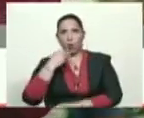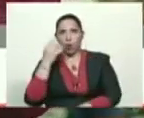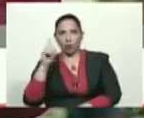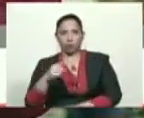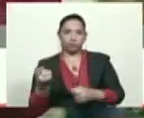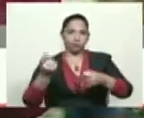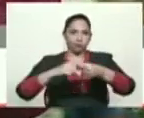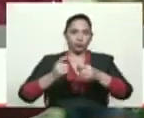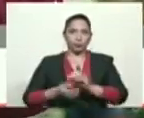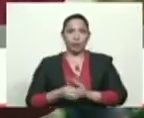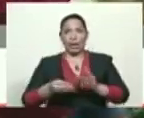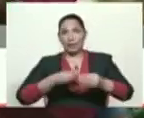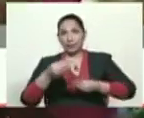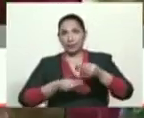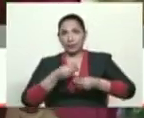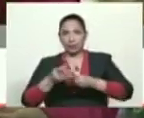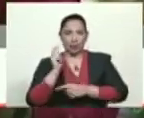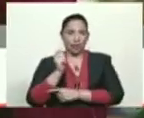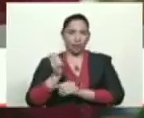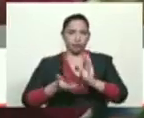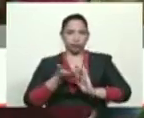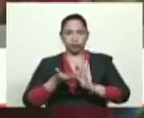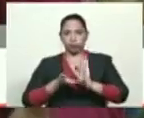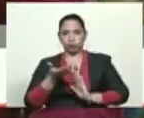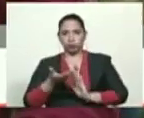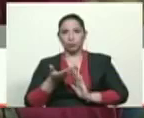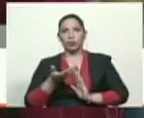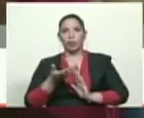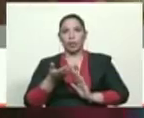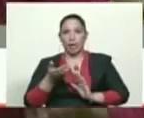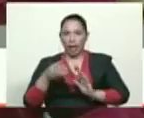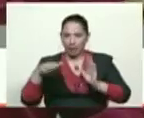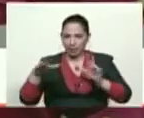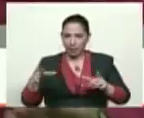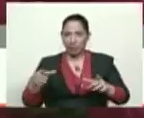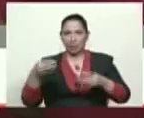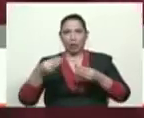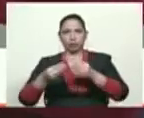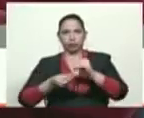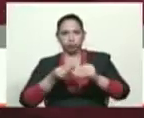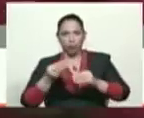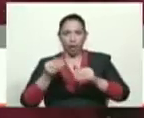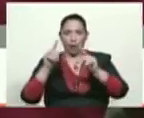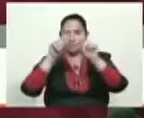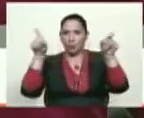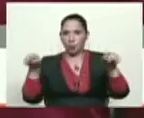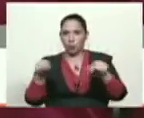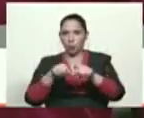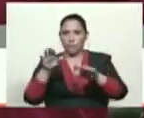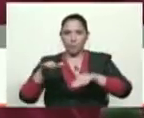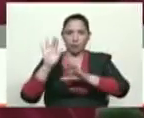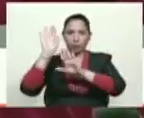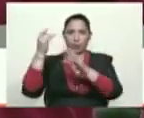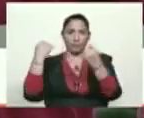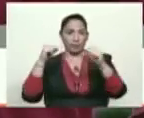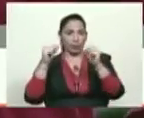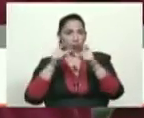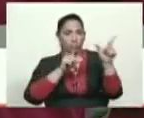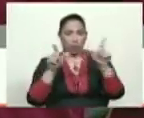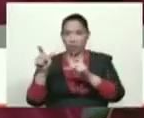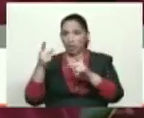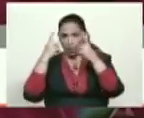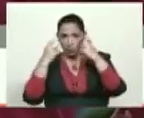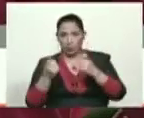con la ley penal que ya están haciendo tarea importante como aceptable ero de baloncesto y todas las áreas no tenemos todo preparado presidente tenemos